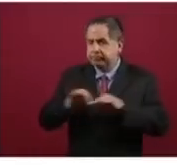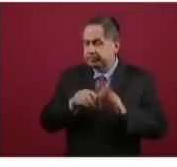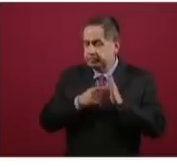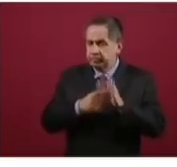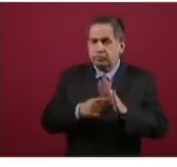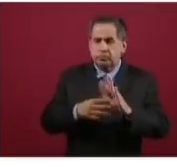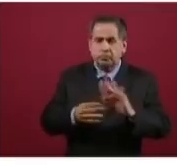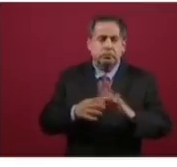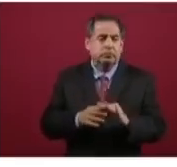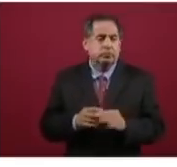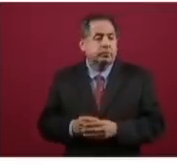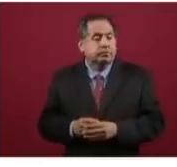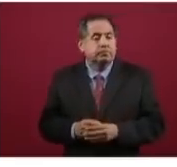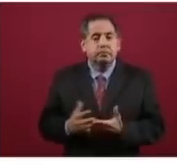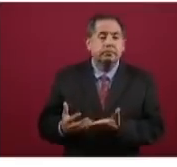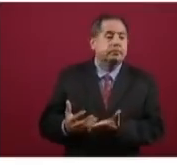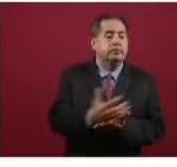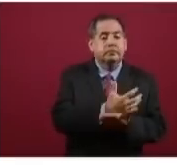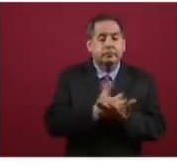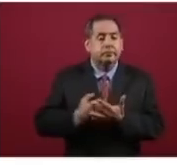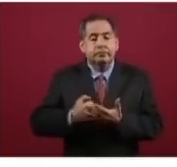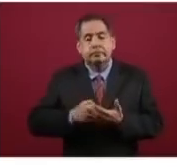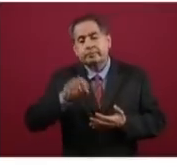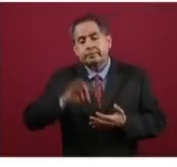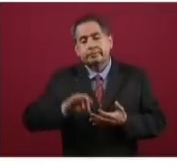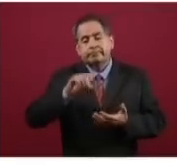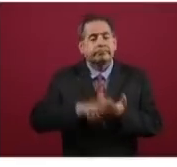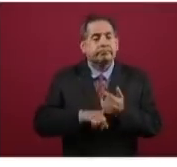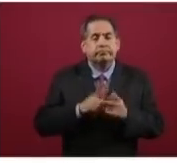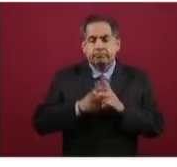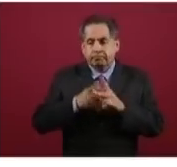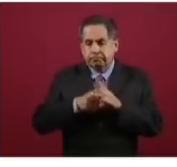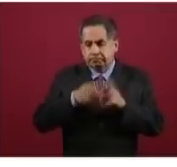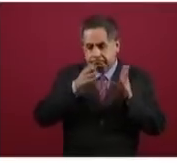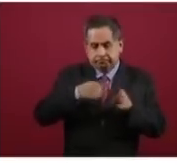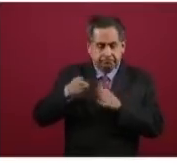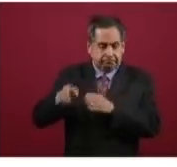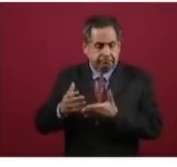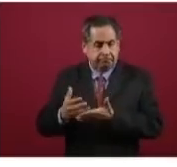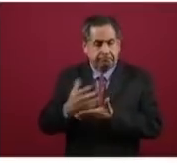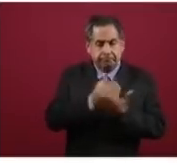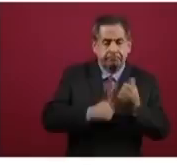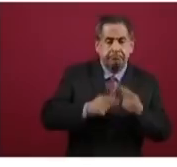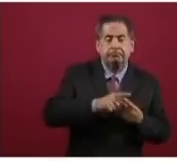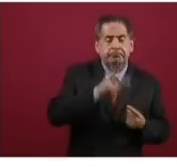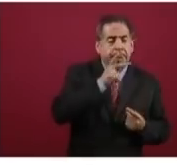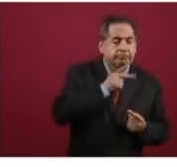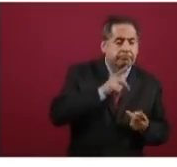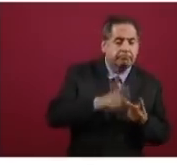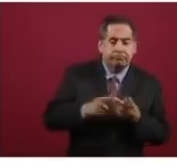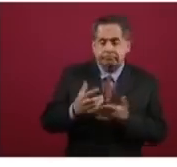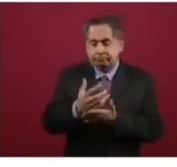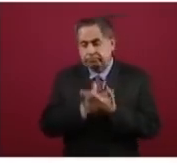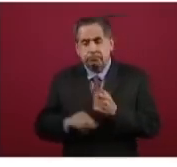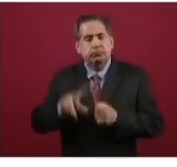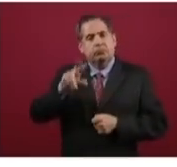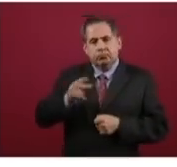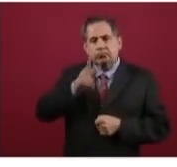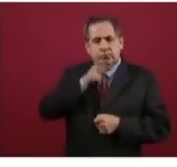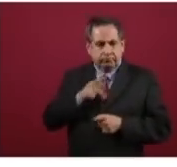los ingresos presupuestarios como ustedes pueden ver ahí se pueden dividir entre ingresos petroleros e ingresos no petroleros